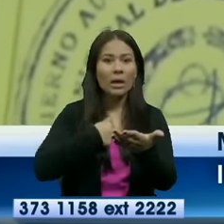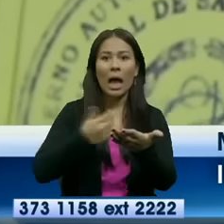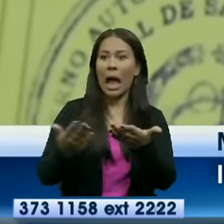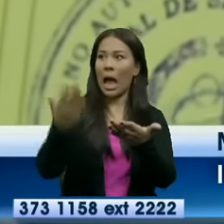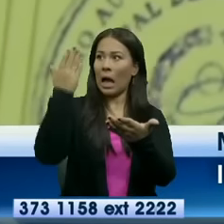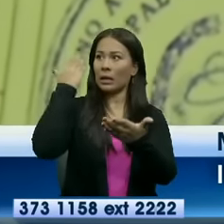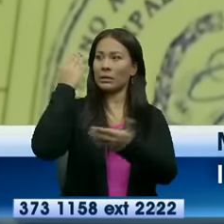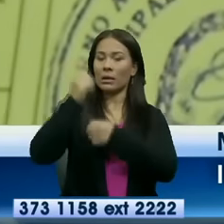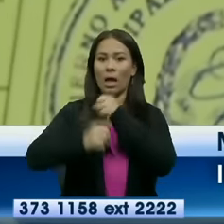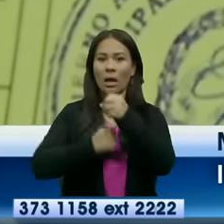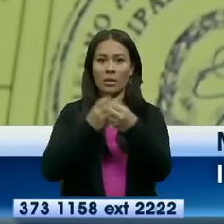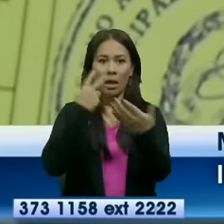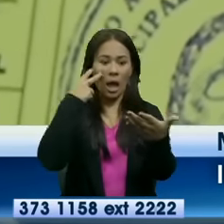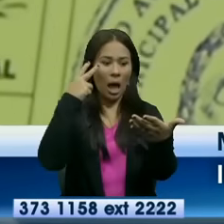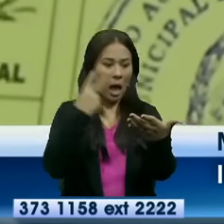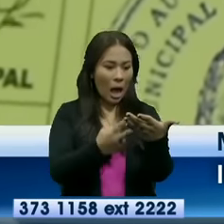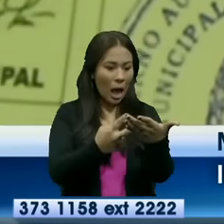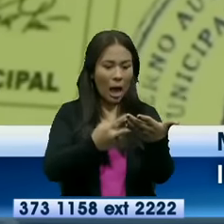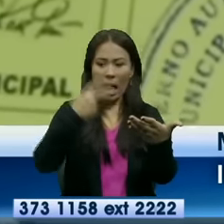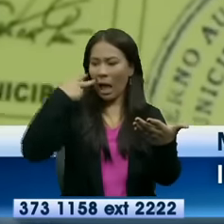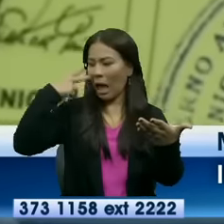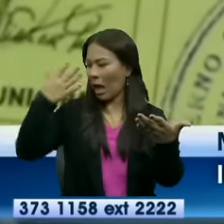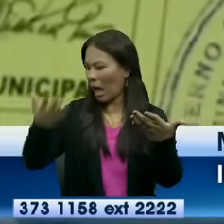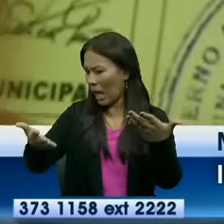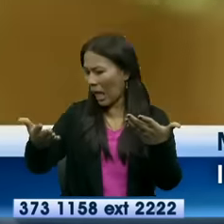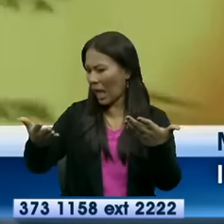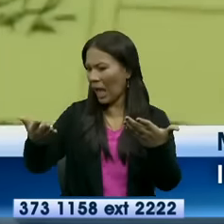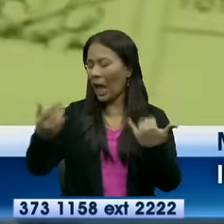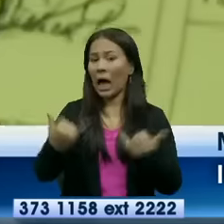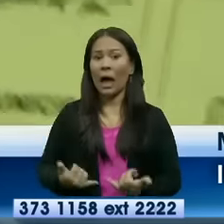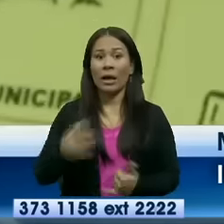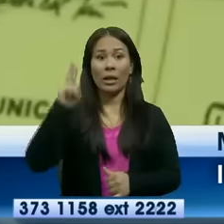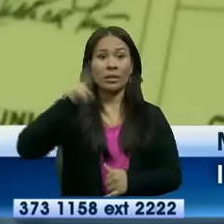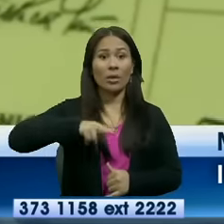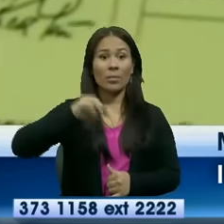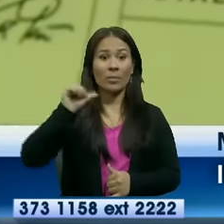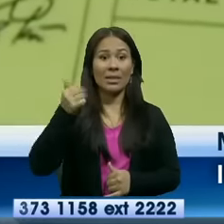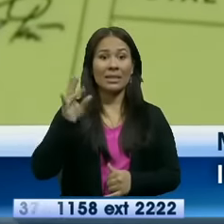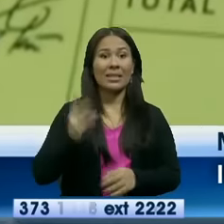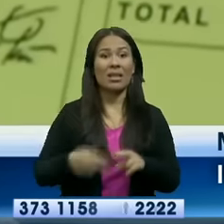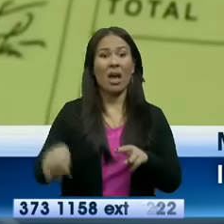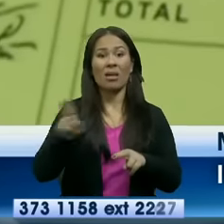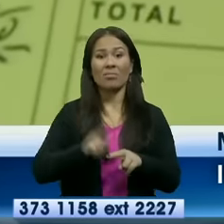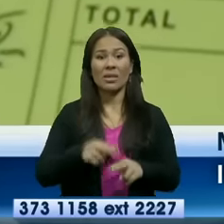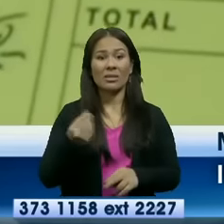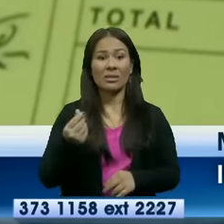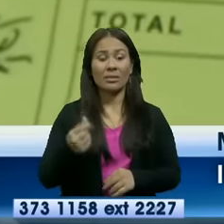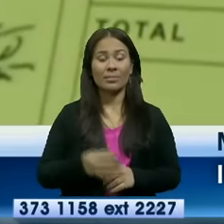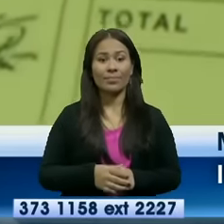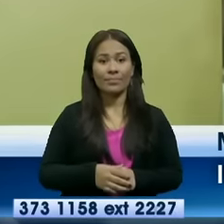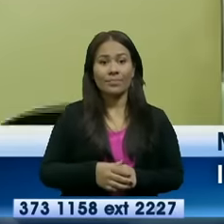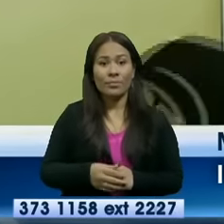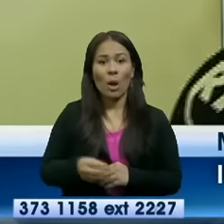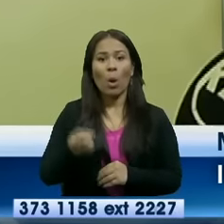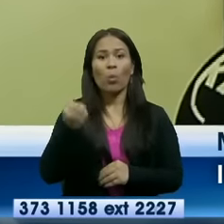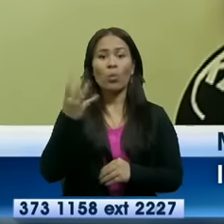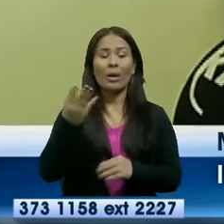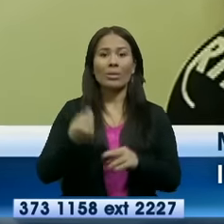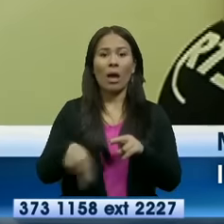año anterior, pero este 2017 tuvieron que cancelar un poco más. ¿Cuánto fue el incremento para